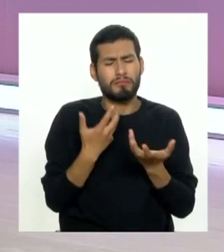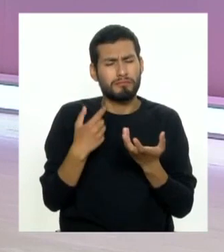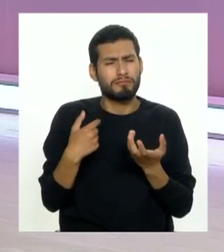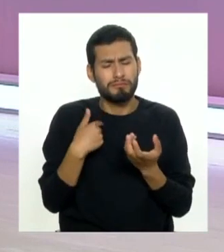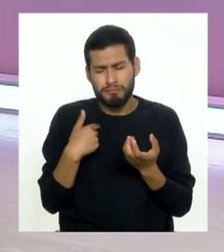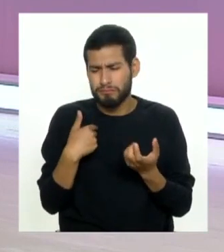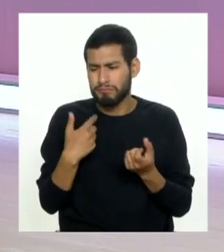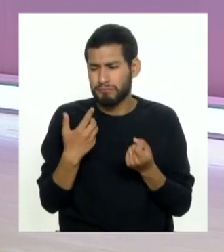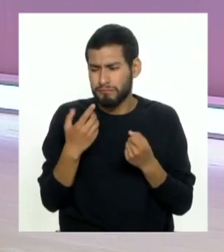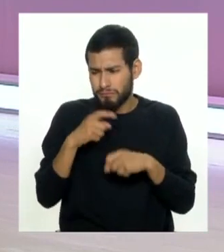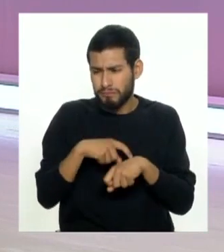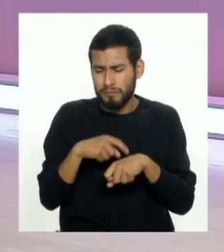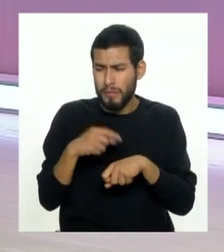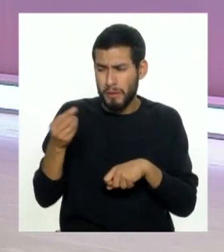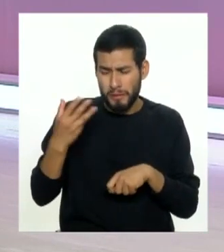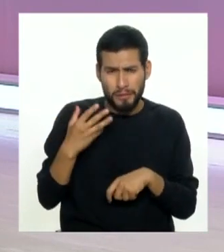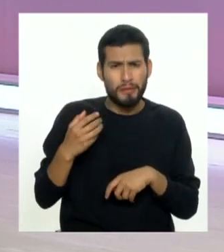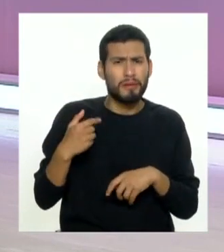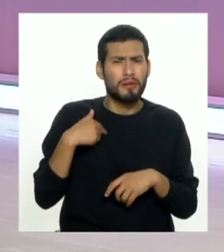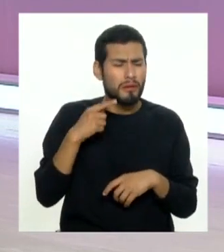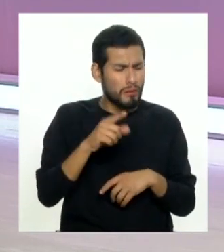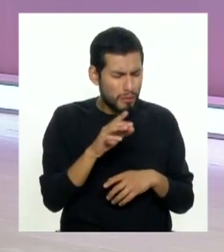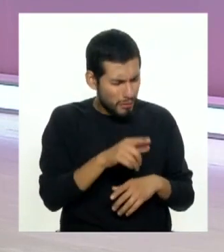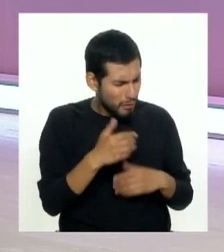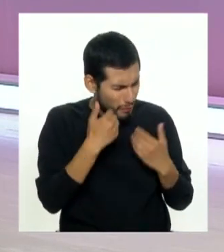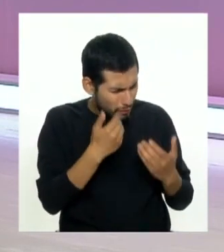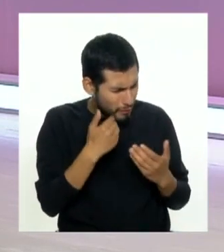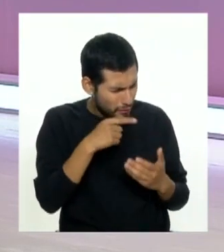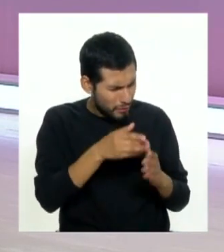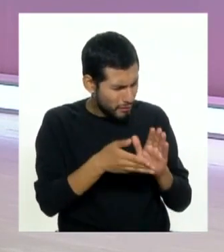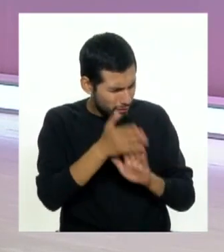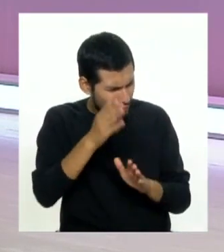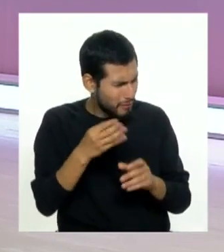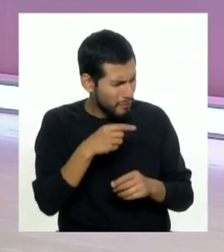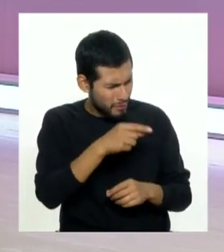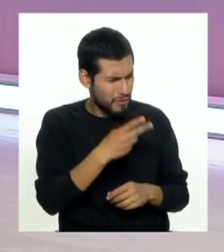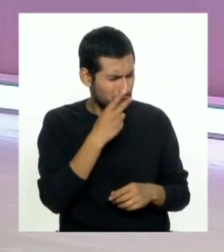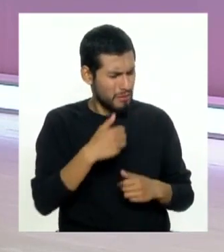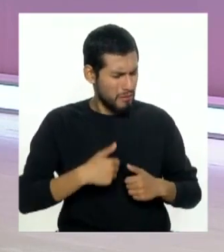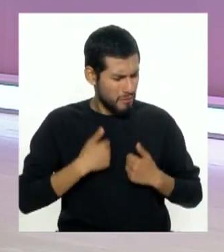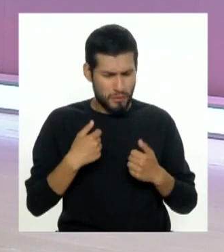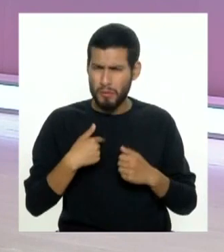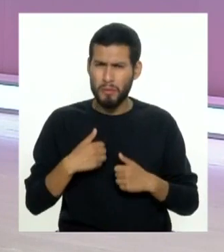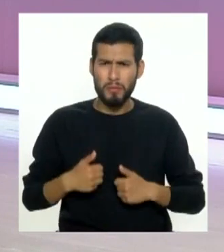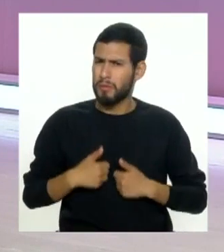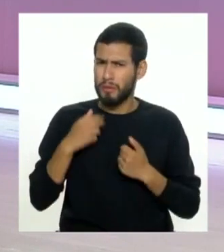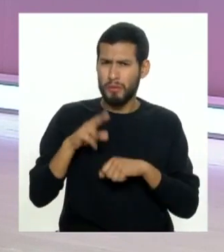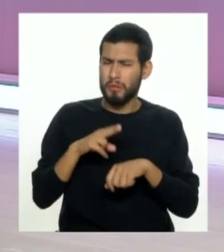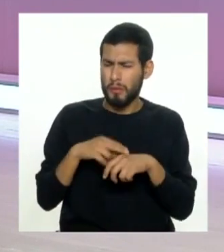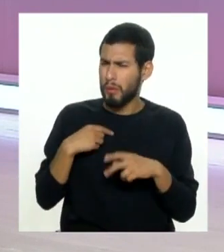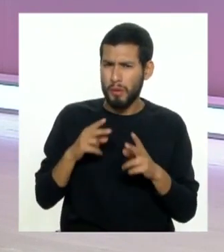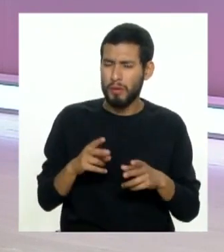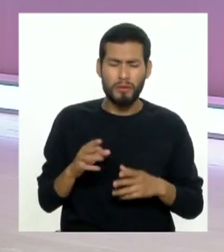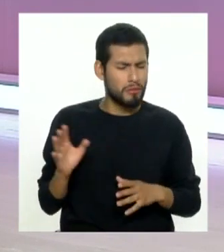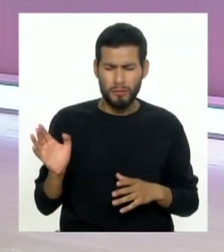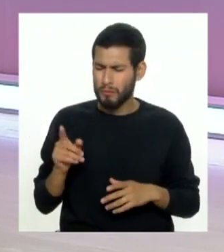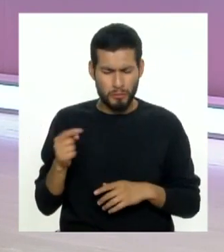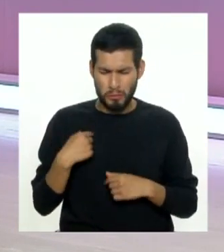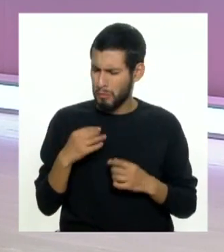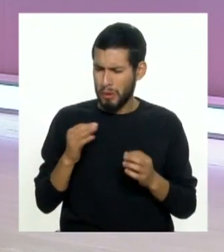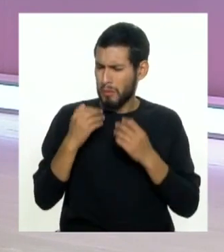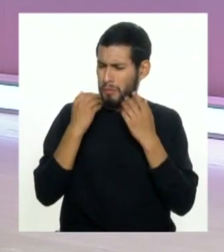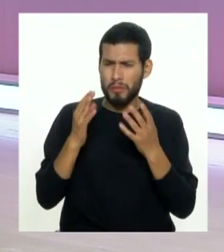amiga hace un tiempo me dijo, Linda, ¿no te da vergüenza salir? Porque yo hago mi vida normal. Yo, no, me dijo, le dije, no me da